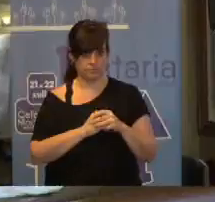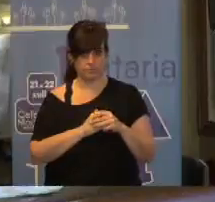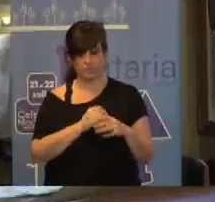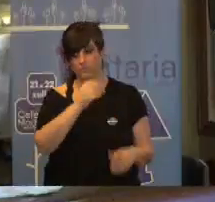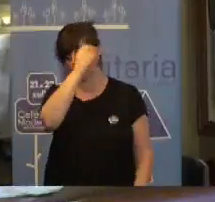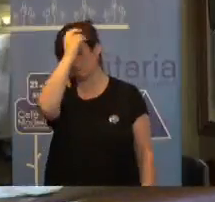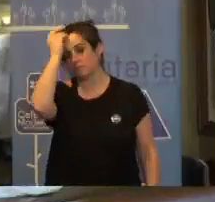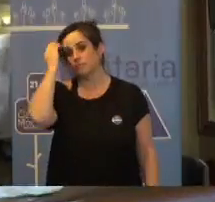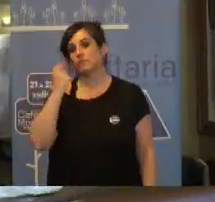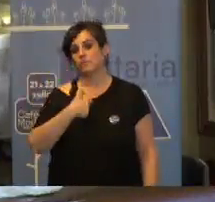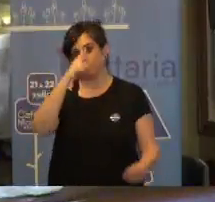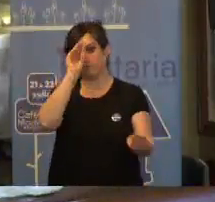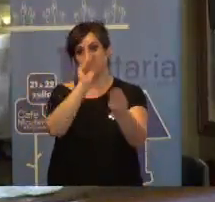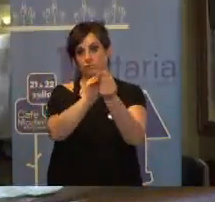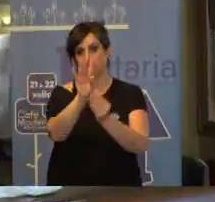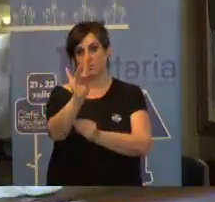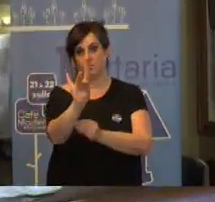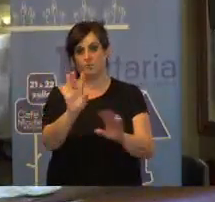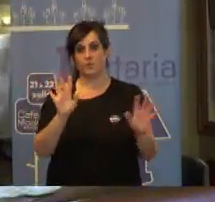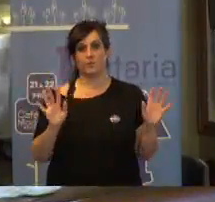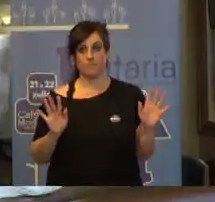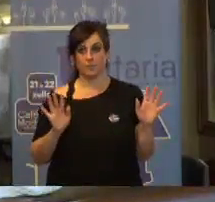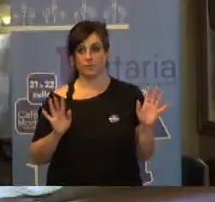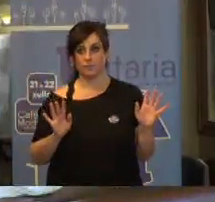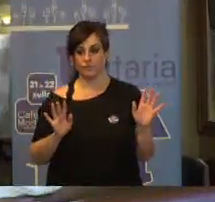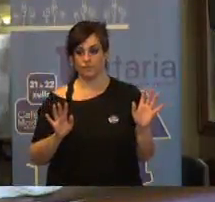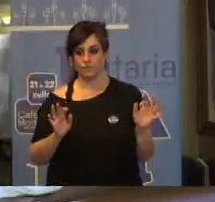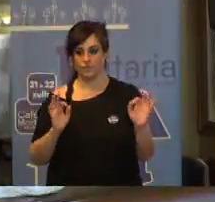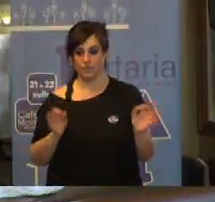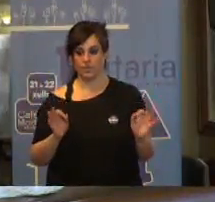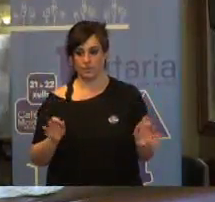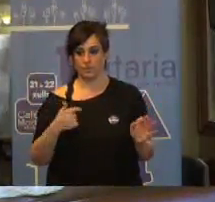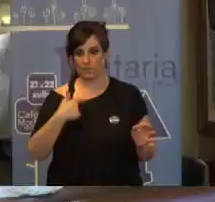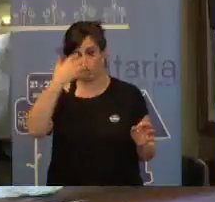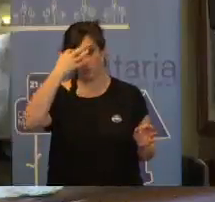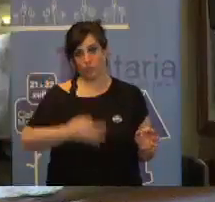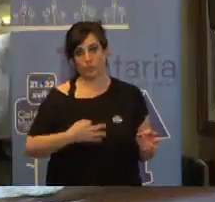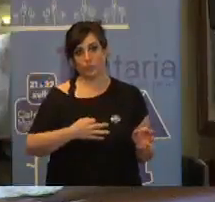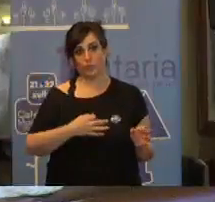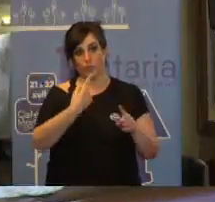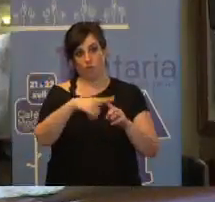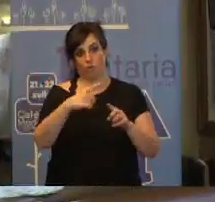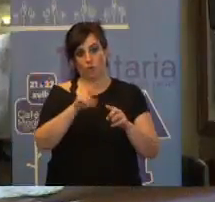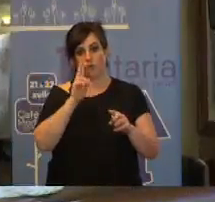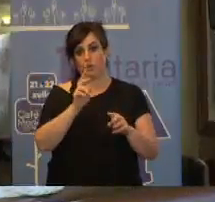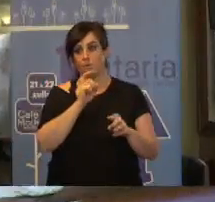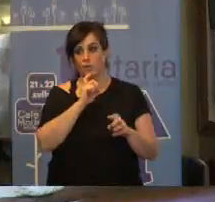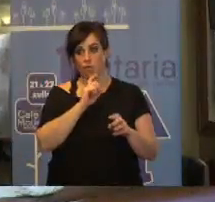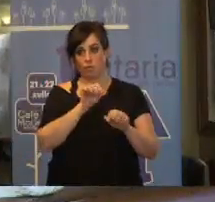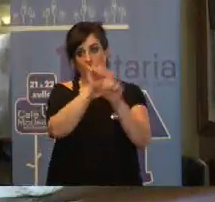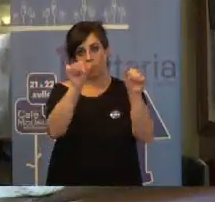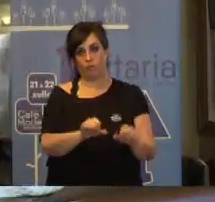estou de acordo, pero vamos a ver, sí creo que a mellor hai que tamén ver as cousas de outro xeito, non? Respecto